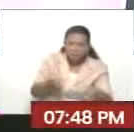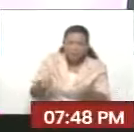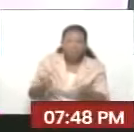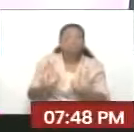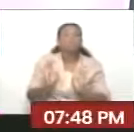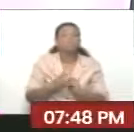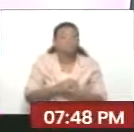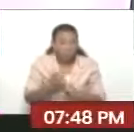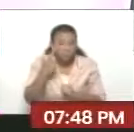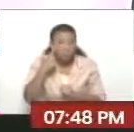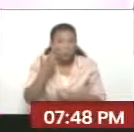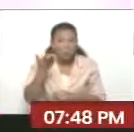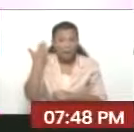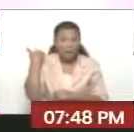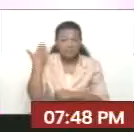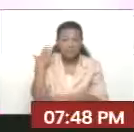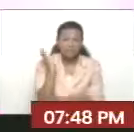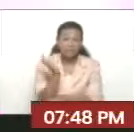Tuvimos tremenda asamblea